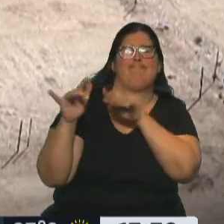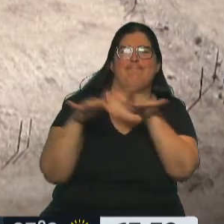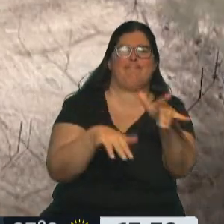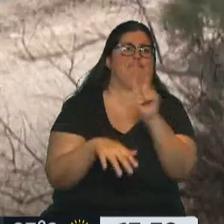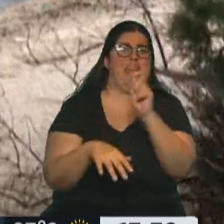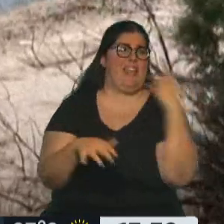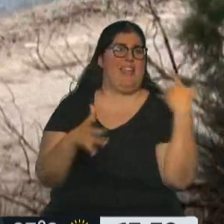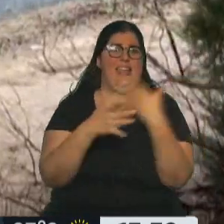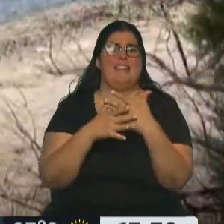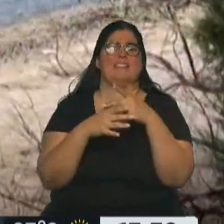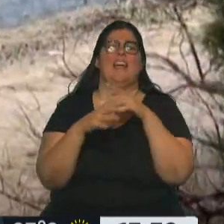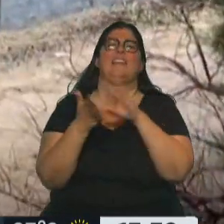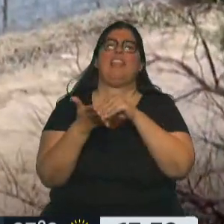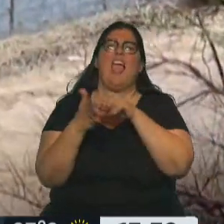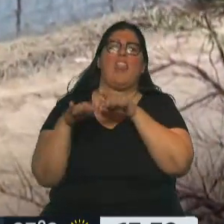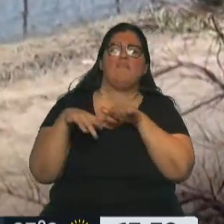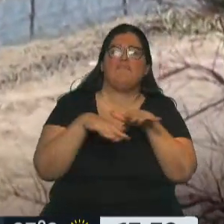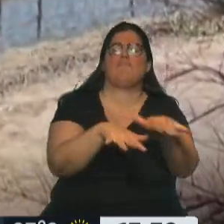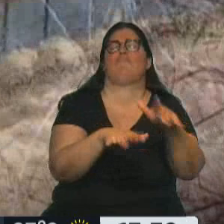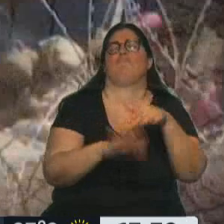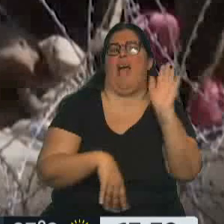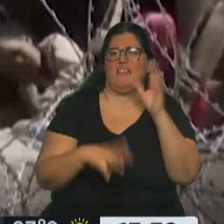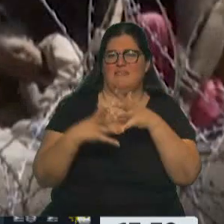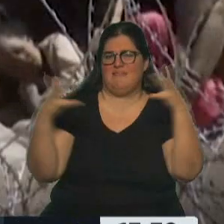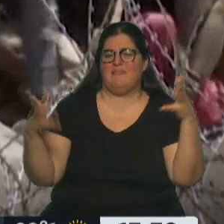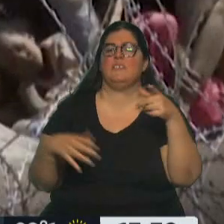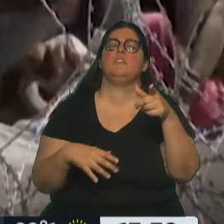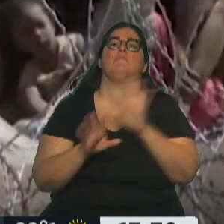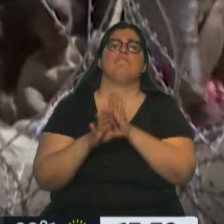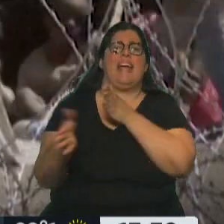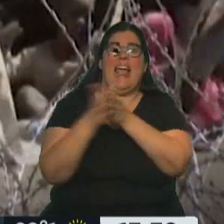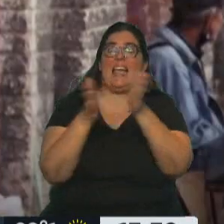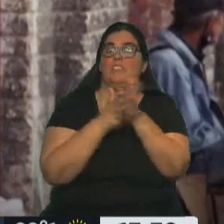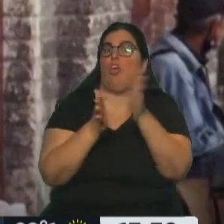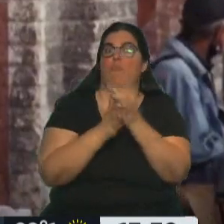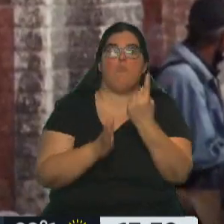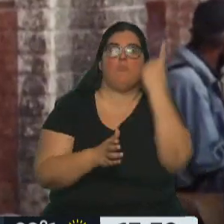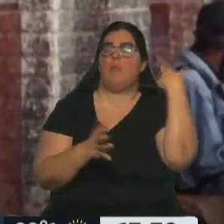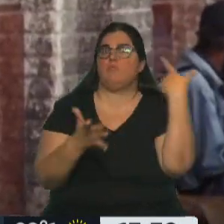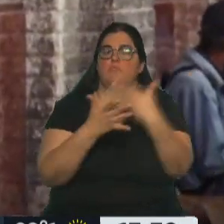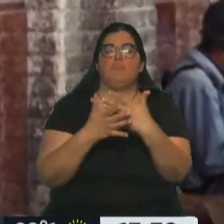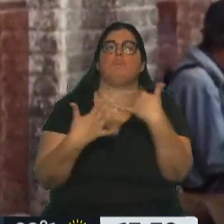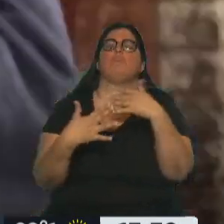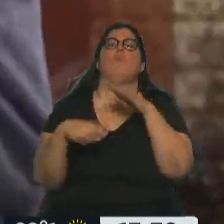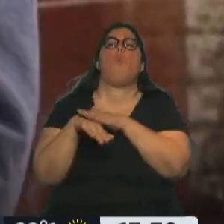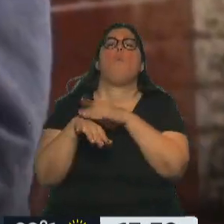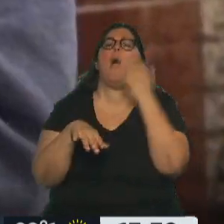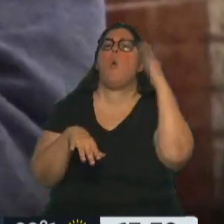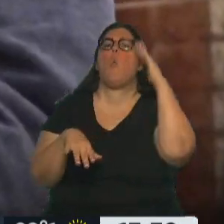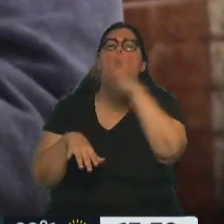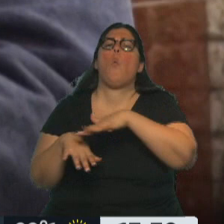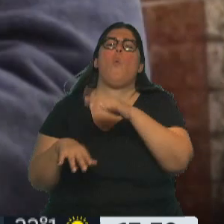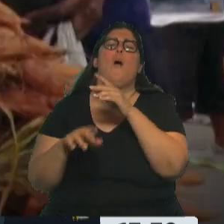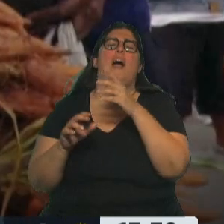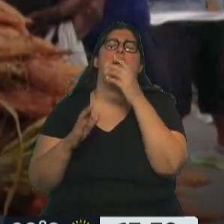últimos meses vía terrestre. Se trata de un éxodo histórico que responde a la acentuada crisis económica en la isla, la peor en